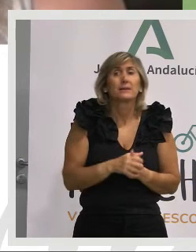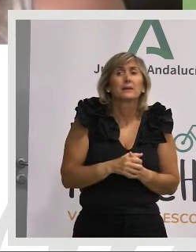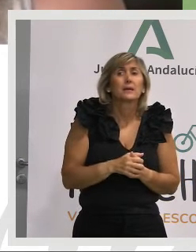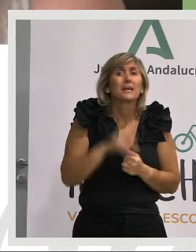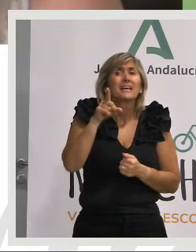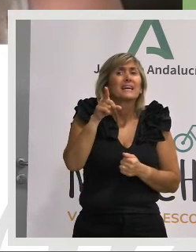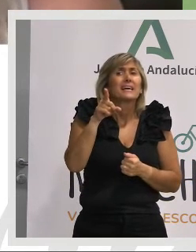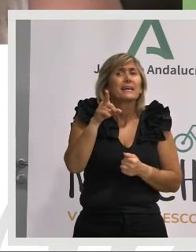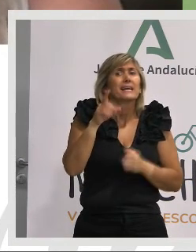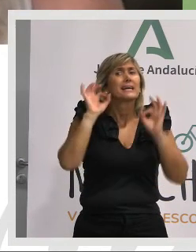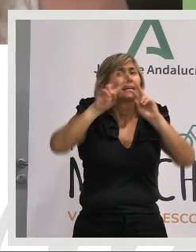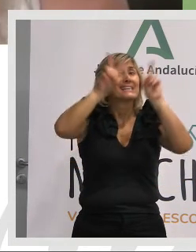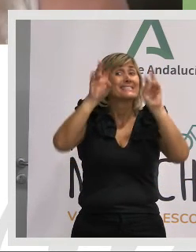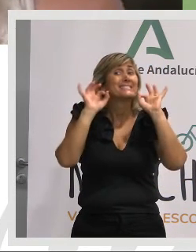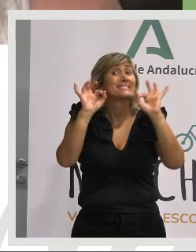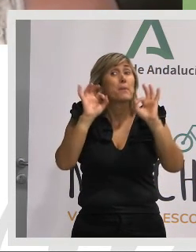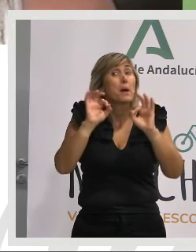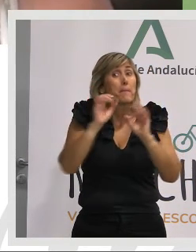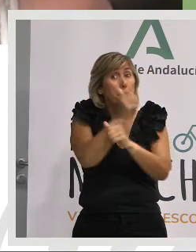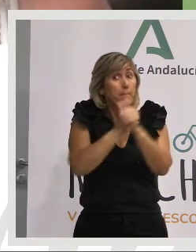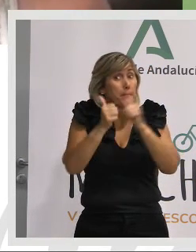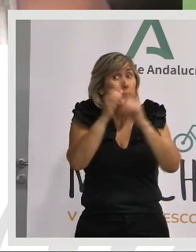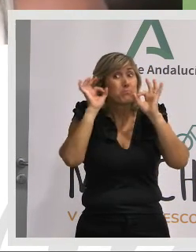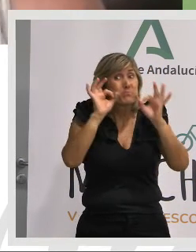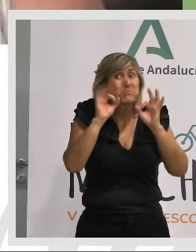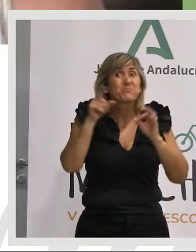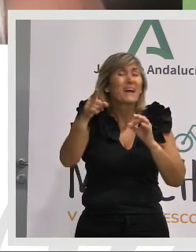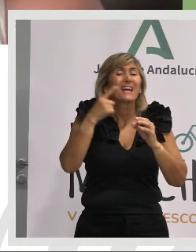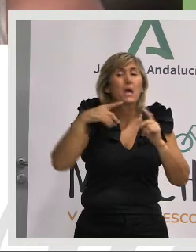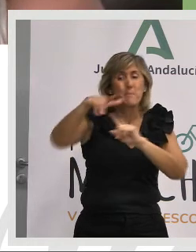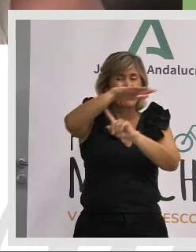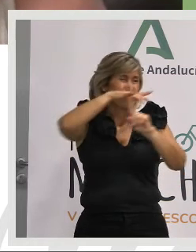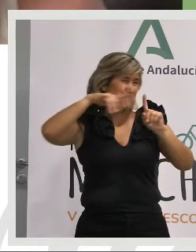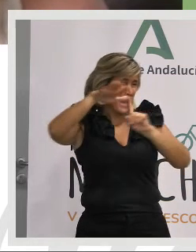era el tema principal la escasez de agua potable en el planeta.